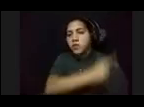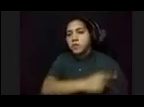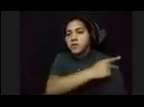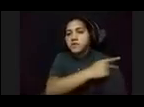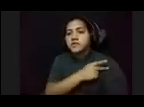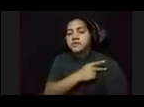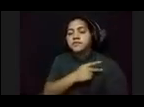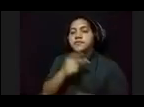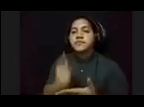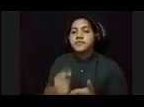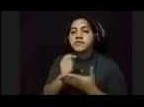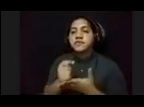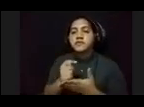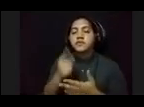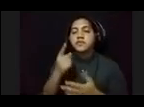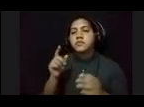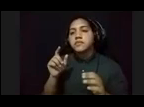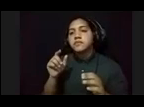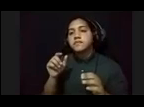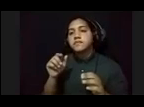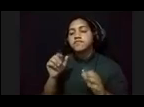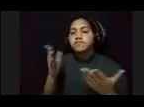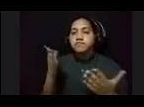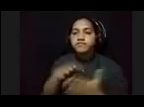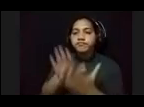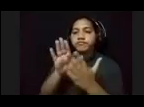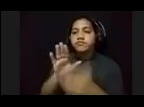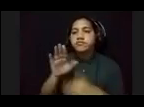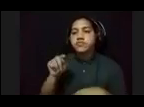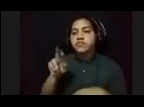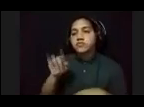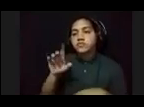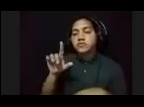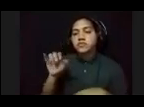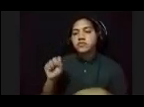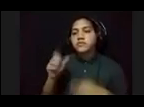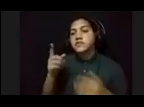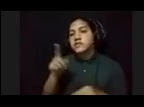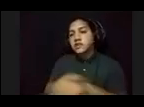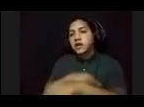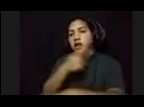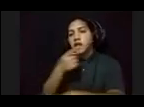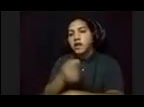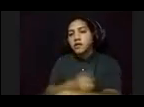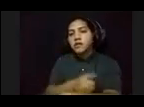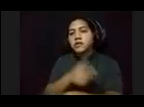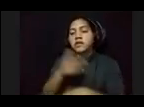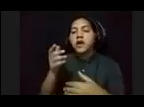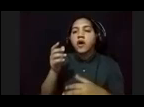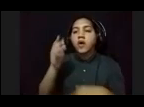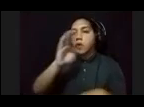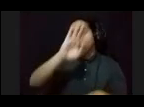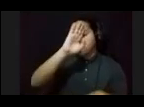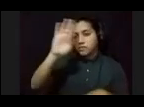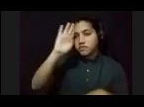el tratamiento para combatir la tuberculosis requería de una larga temporada en el hospital. Era muy probable que algunas